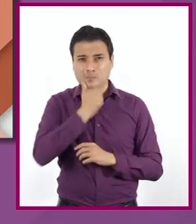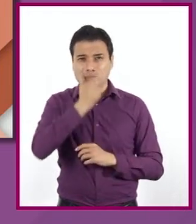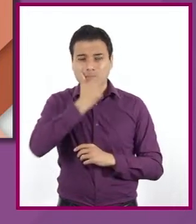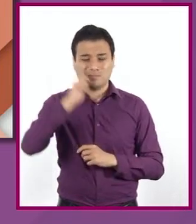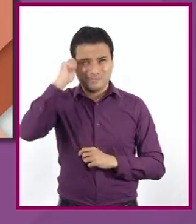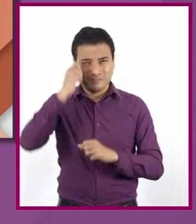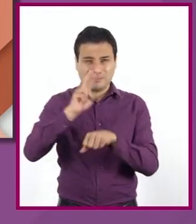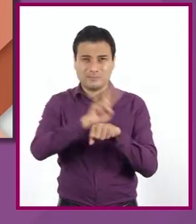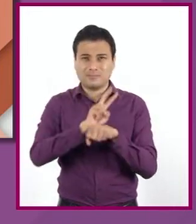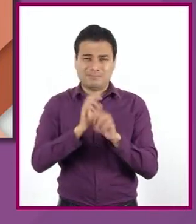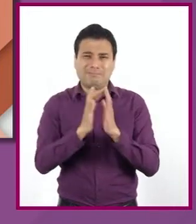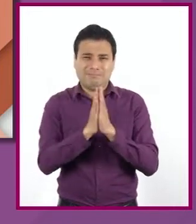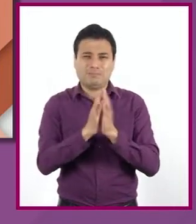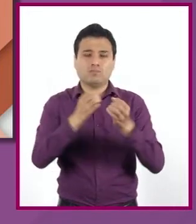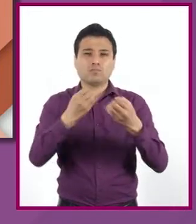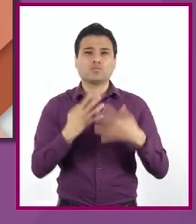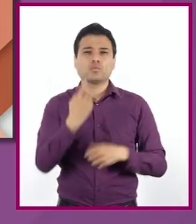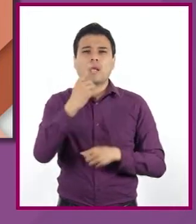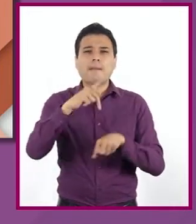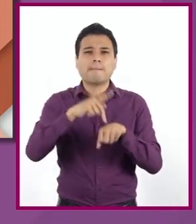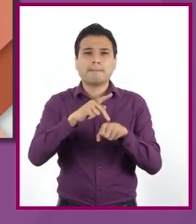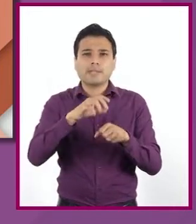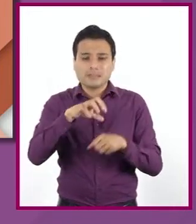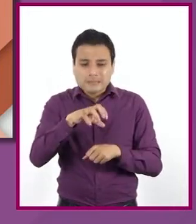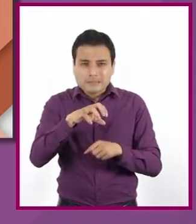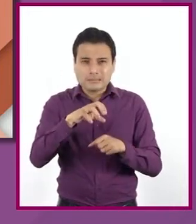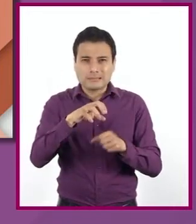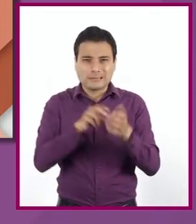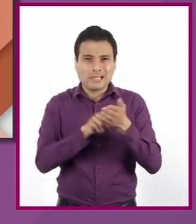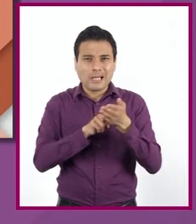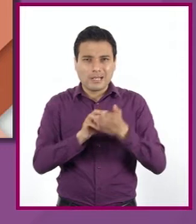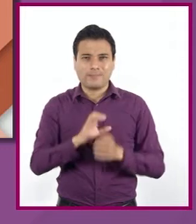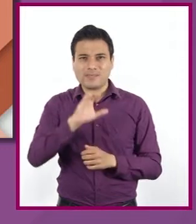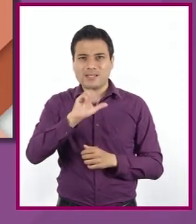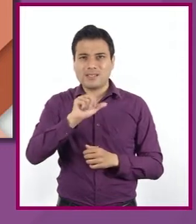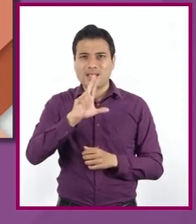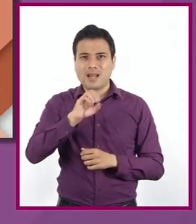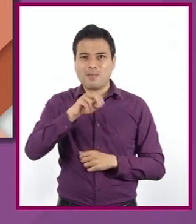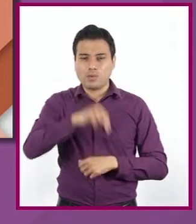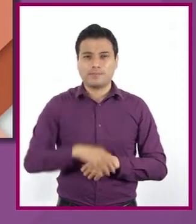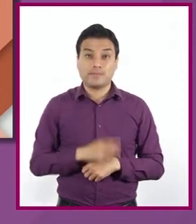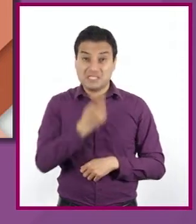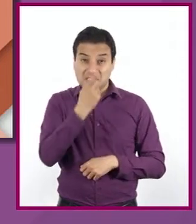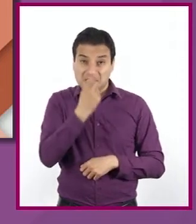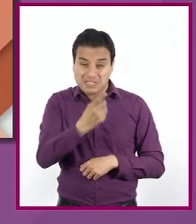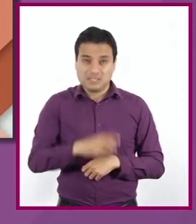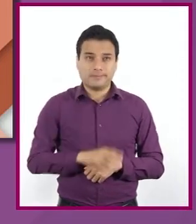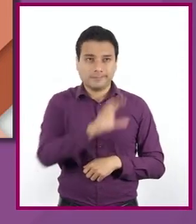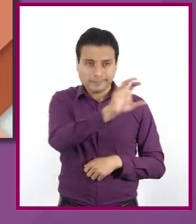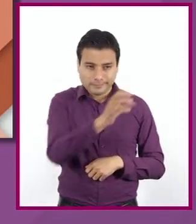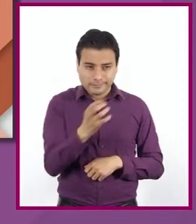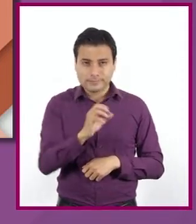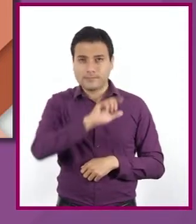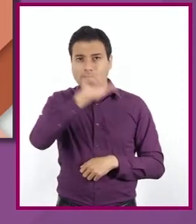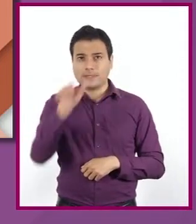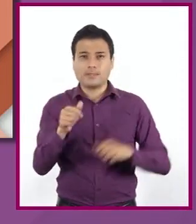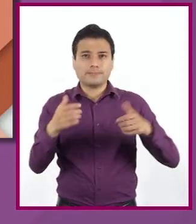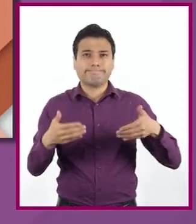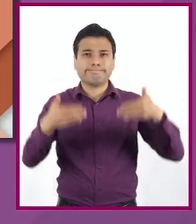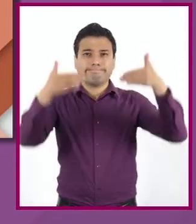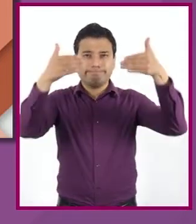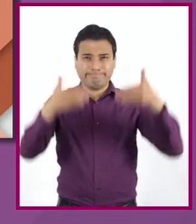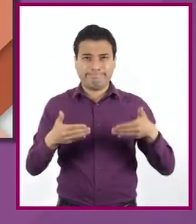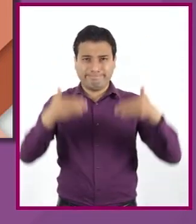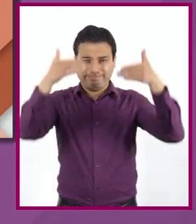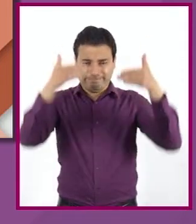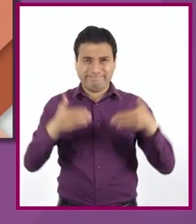un simple trozo de carbón. Se dice que la mulata dibujó con el carbón, en los húmedos y oscuros muros